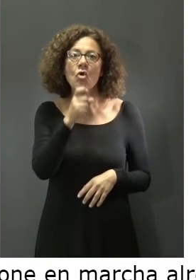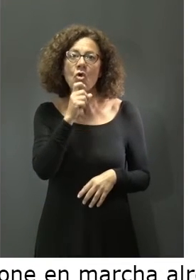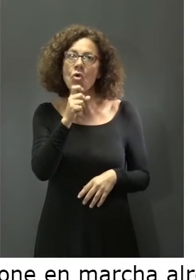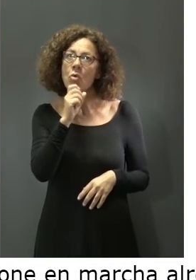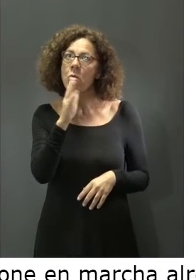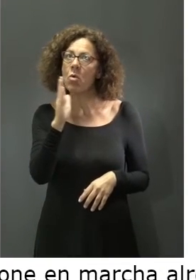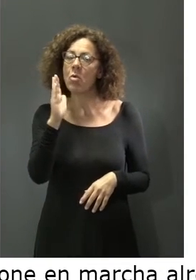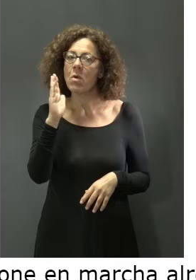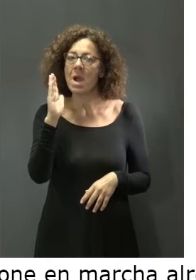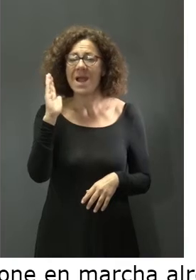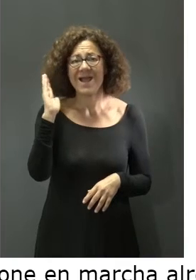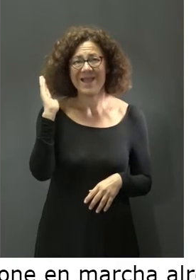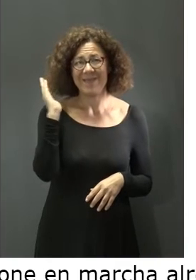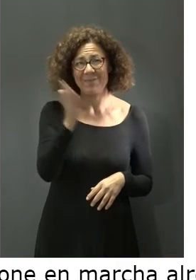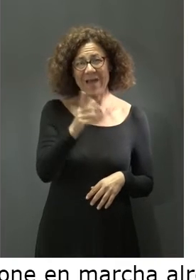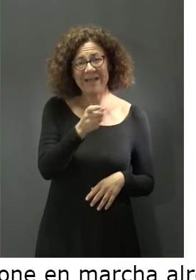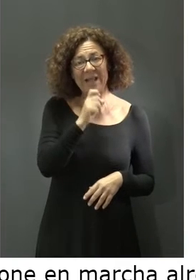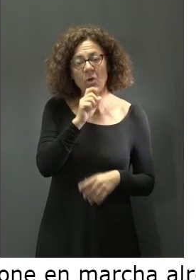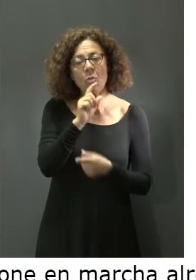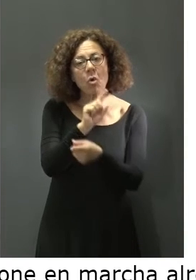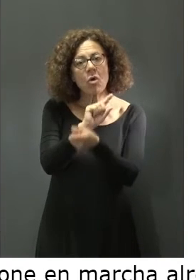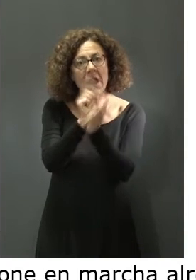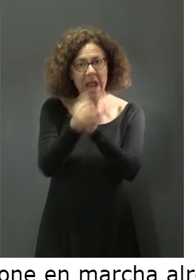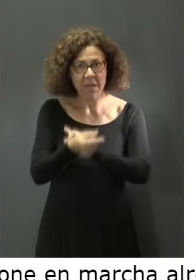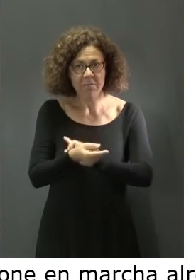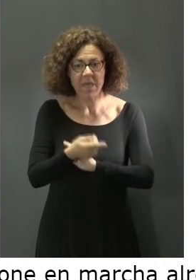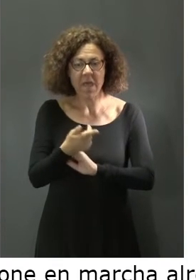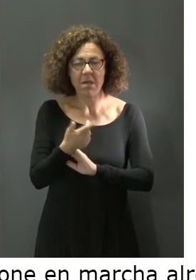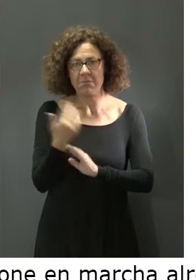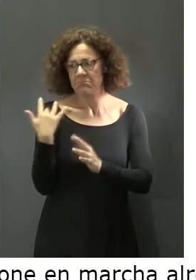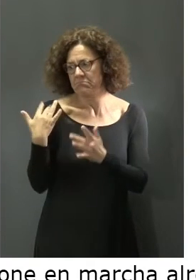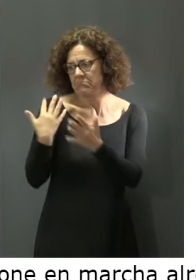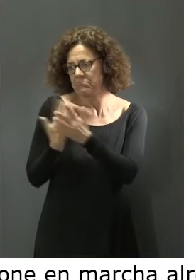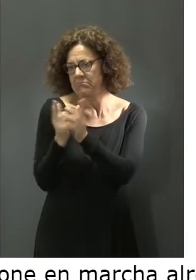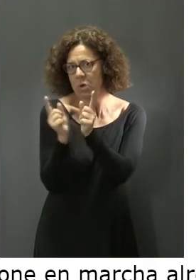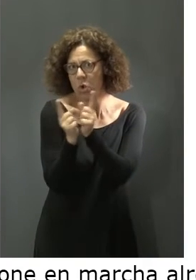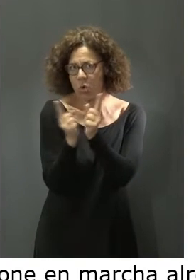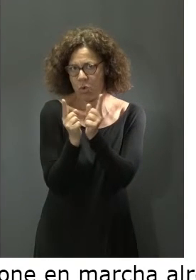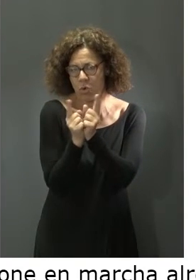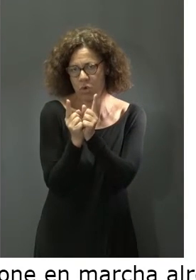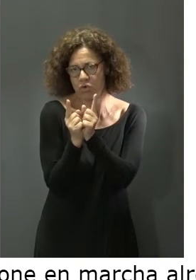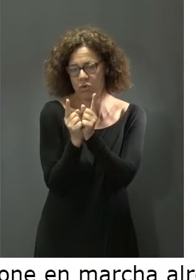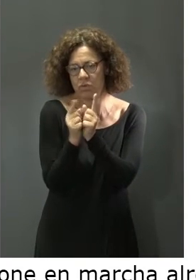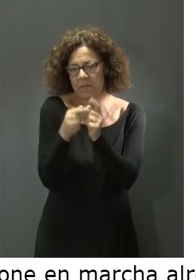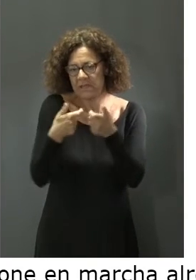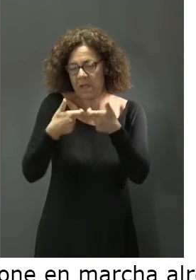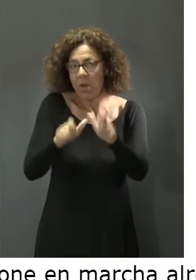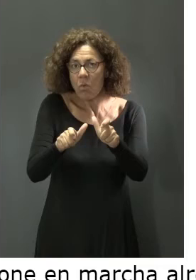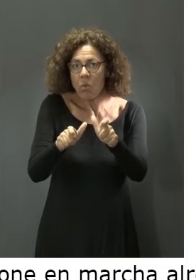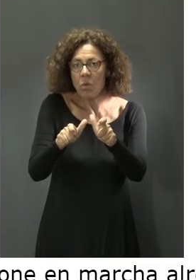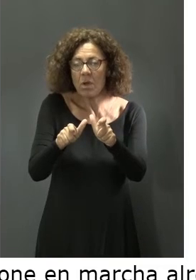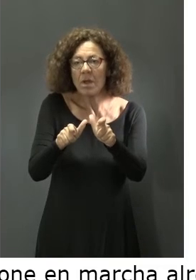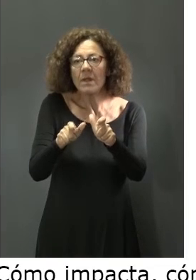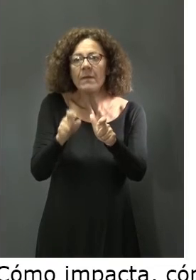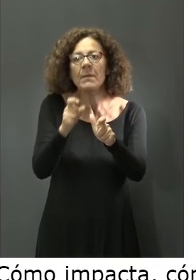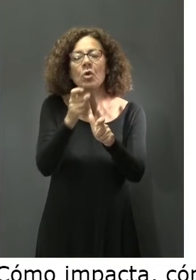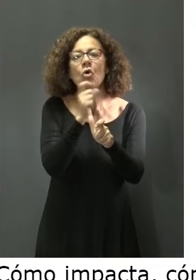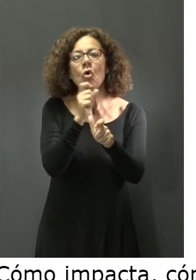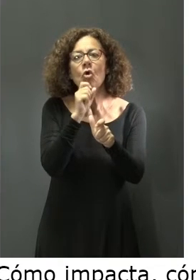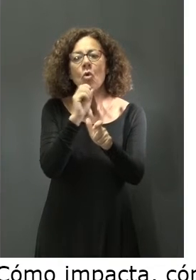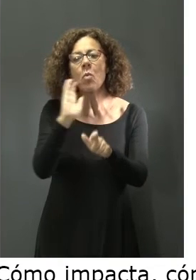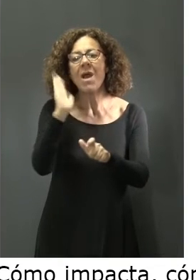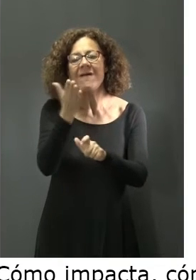impacta, cómo crees que ha impactado en este tiempo, aunque sea breve, de recorrido de la unidad? ¿Cómo ha impactado en